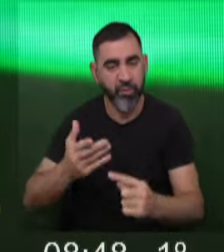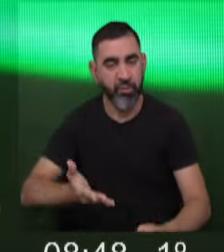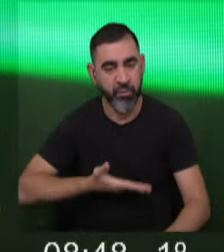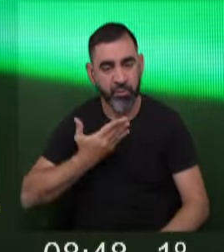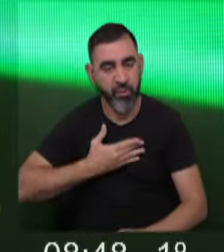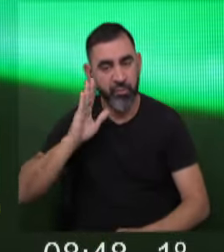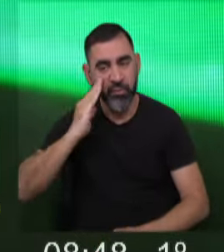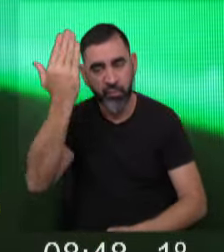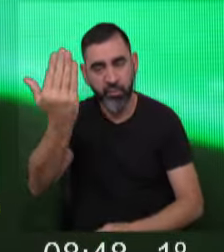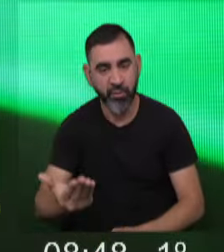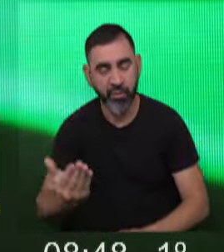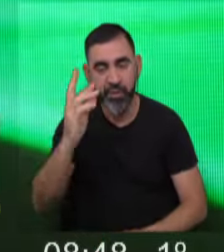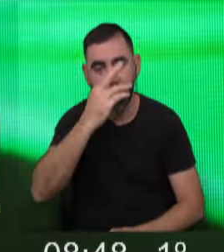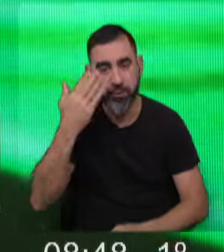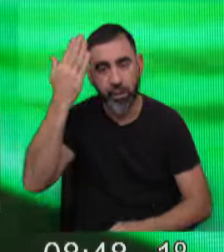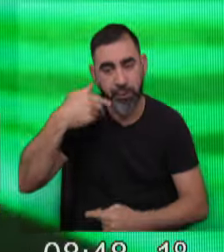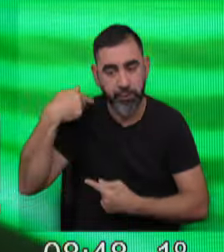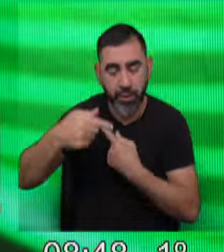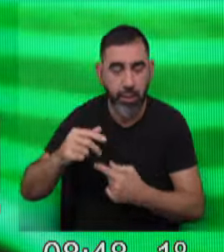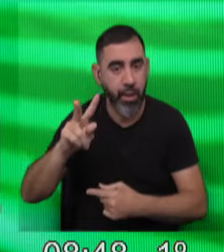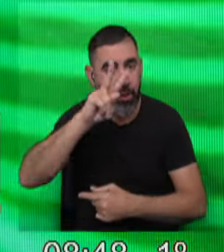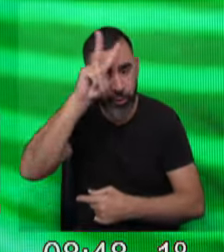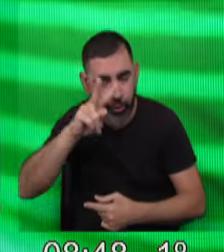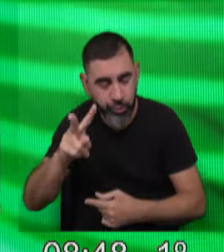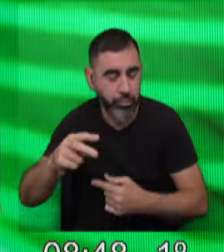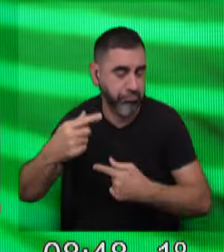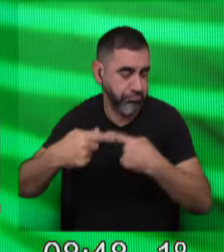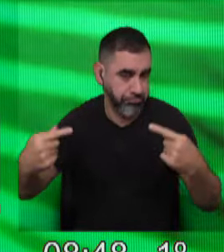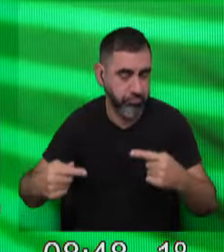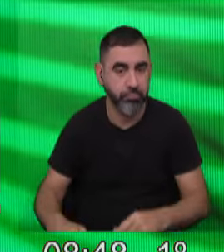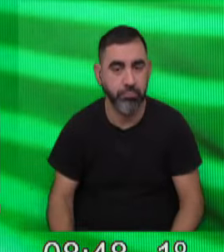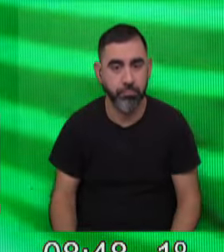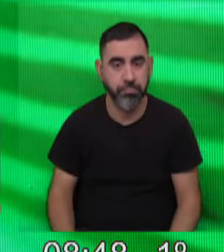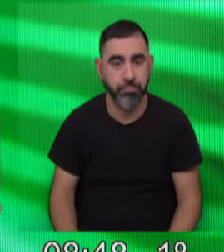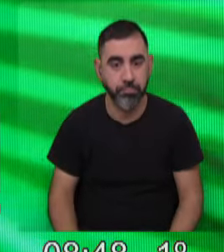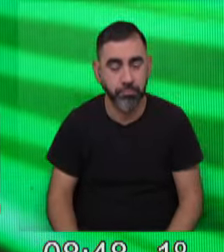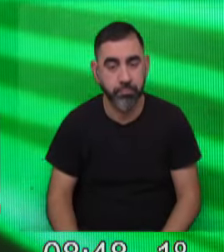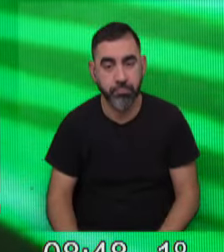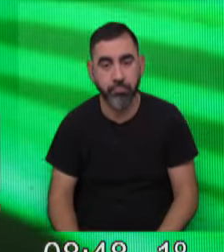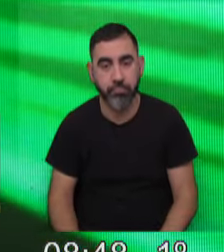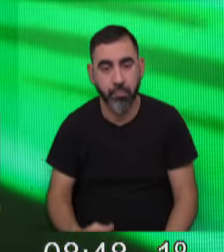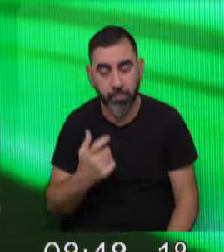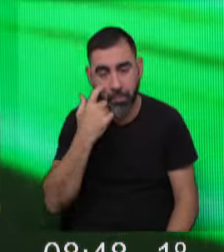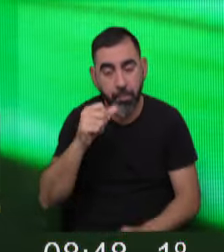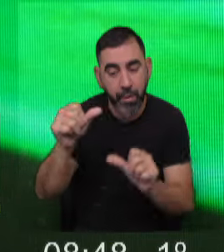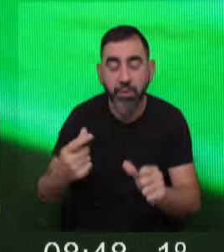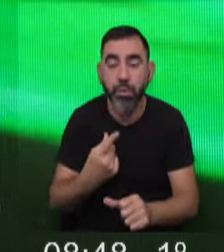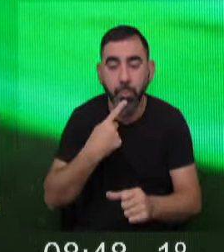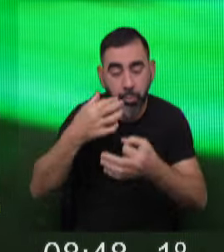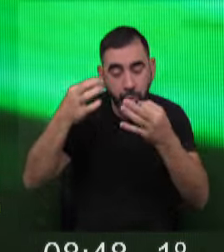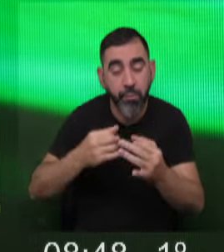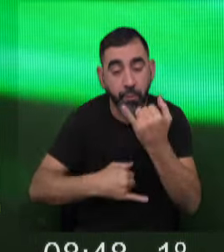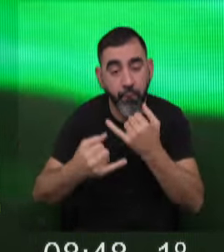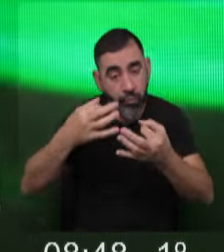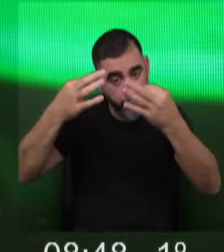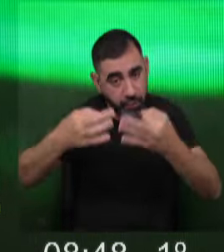y reconocer a la población afro, indígena o otros orígenes étnico-raciales para poder construir política a partir de datos más ciertos,